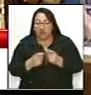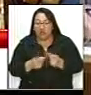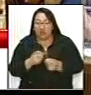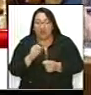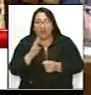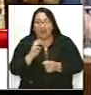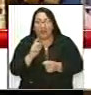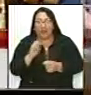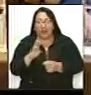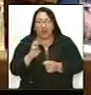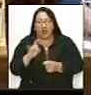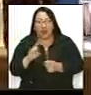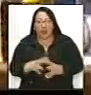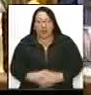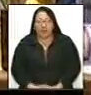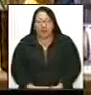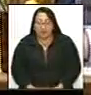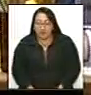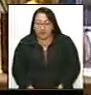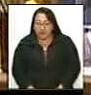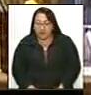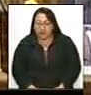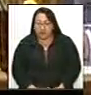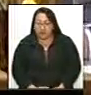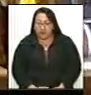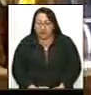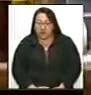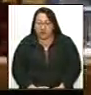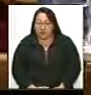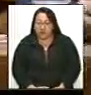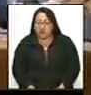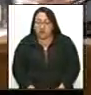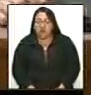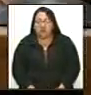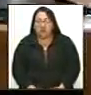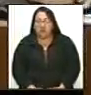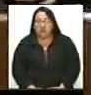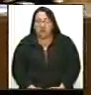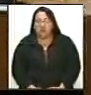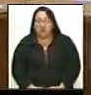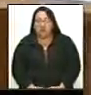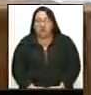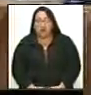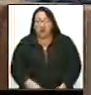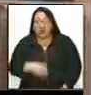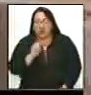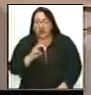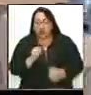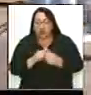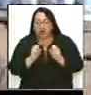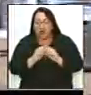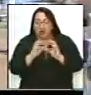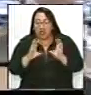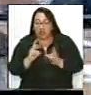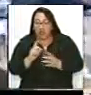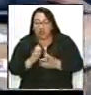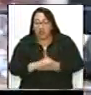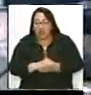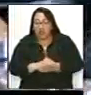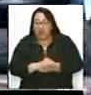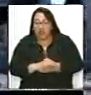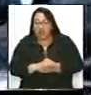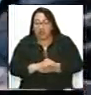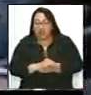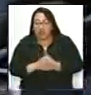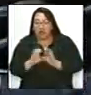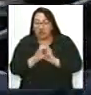de Belaunde. Congresista de Belaunde tiene la interrupción. Gracias, colega, gracias, presidente. Sí, se mencionó la aclaración del Tribunal Constitucional,